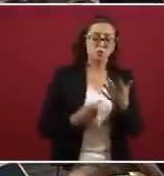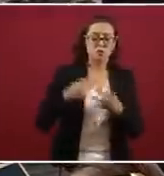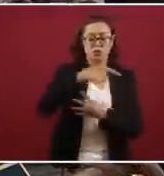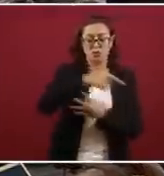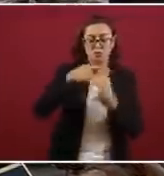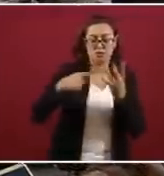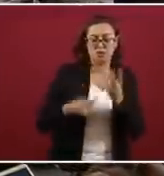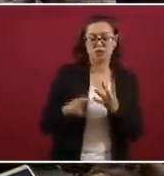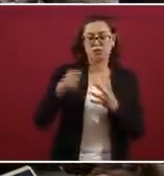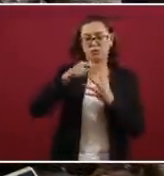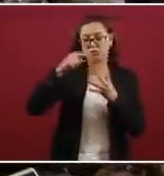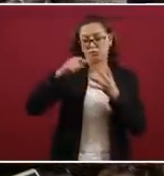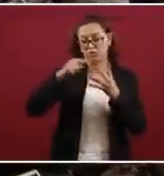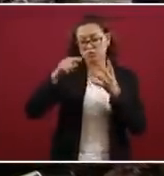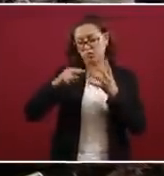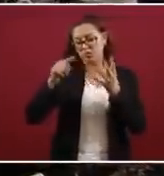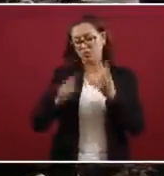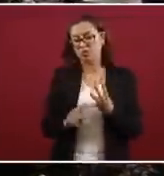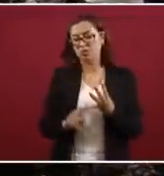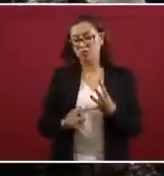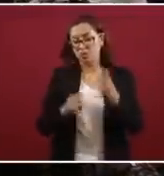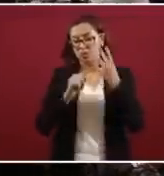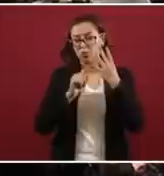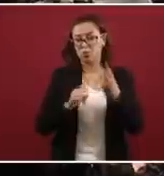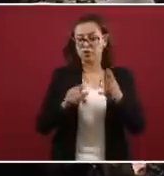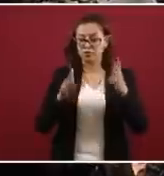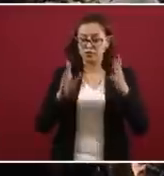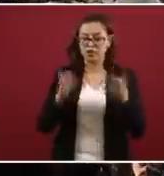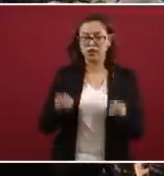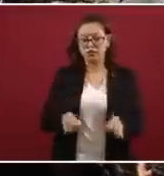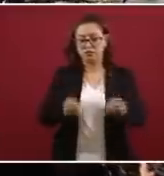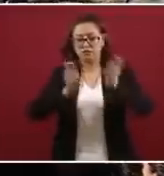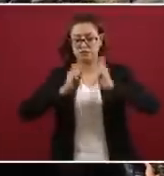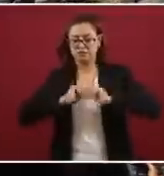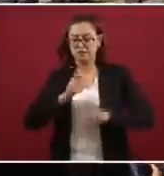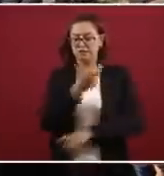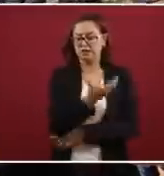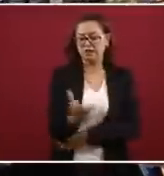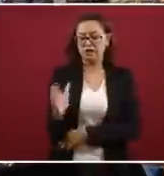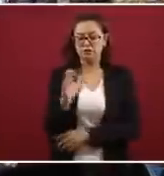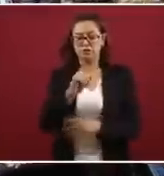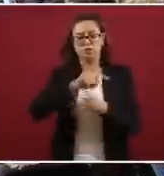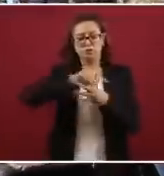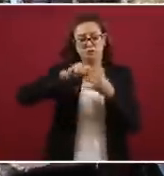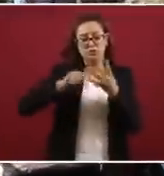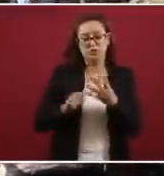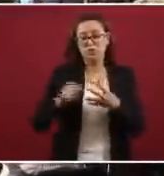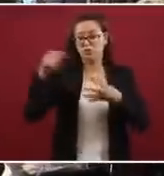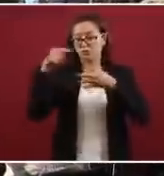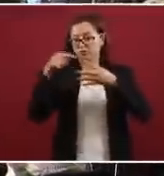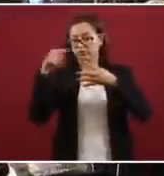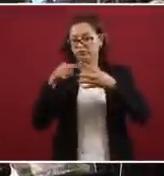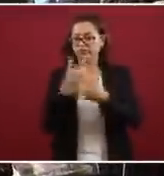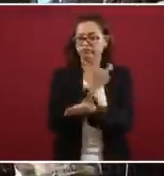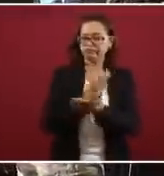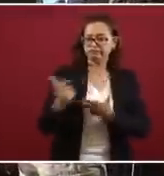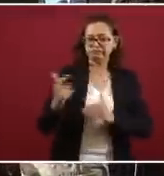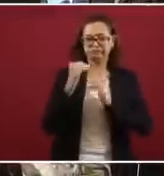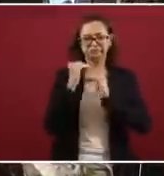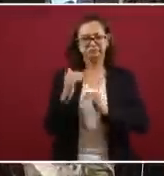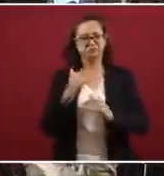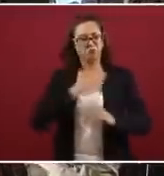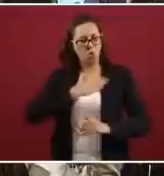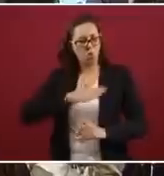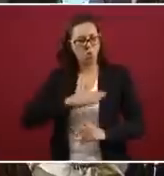programas estratégicos que ha asignado el señor presidente a la Secretaría de Agricultura y tiene como orientación fundamental la